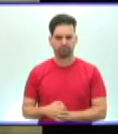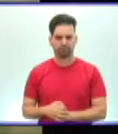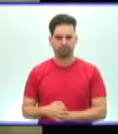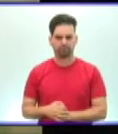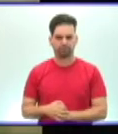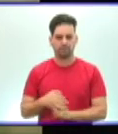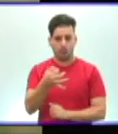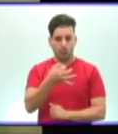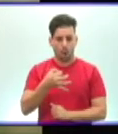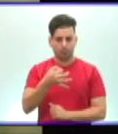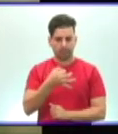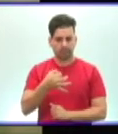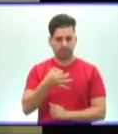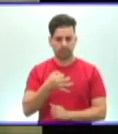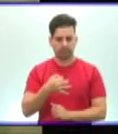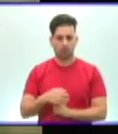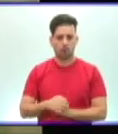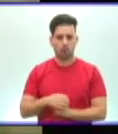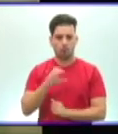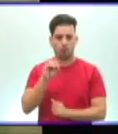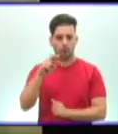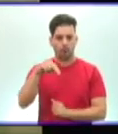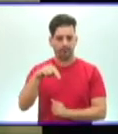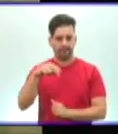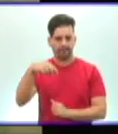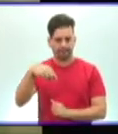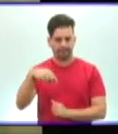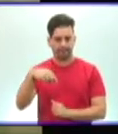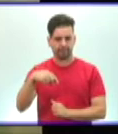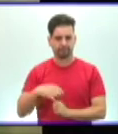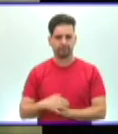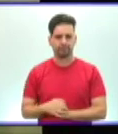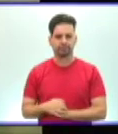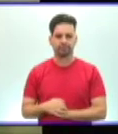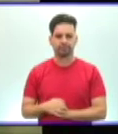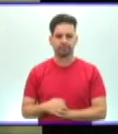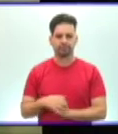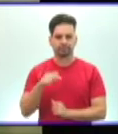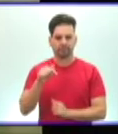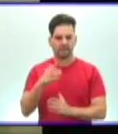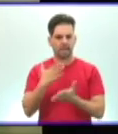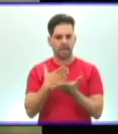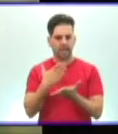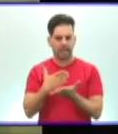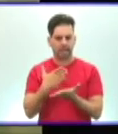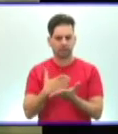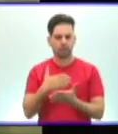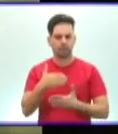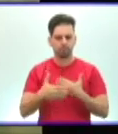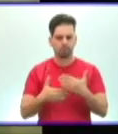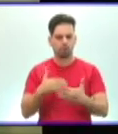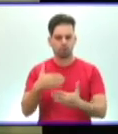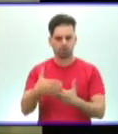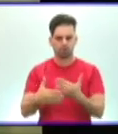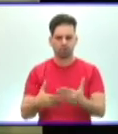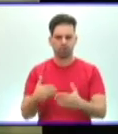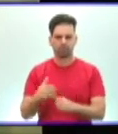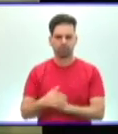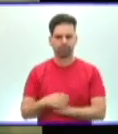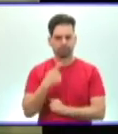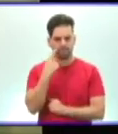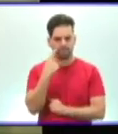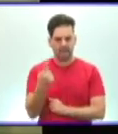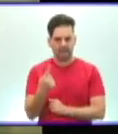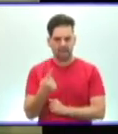una organización no gubernamental y que se ha dedicado a estudiar detenidamente estos procesos. Veamos en qué consiste y